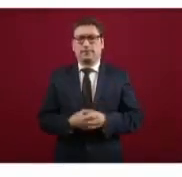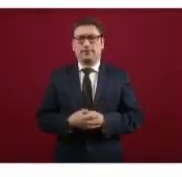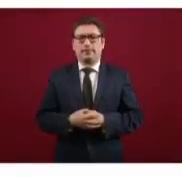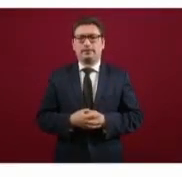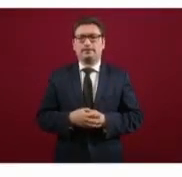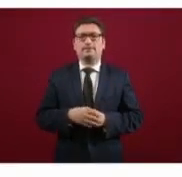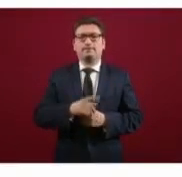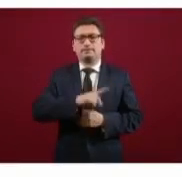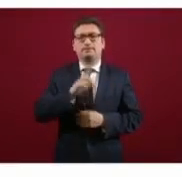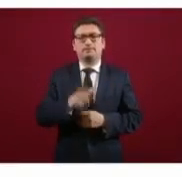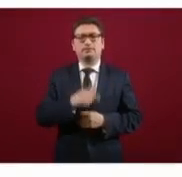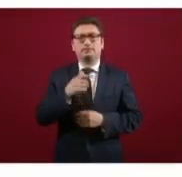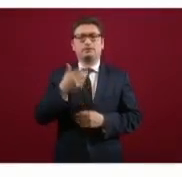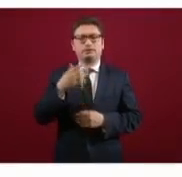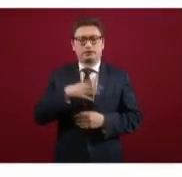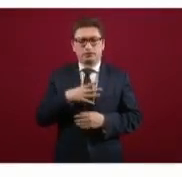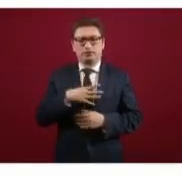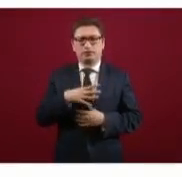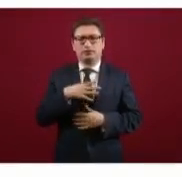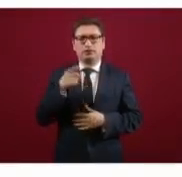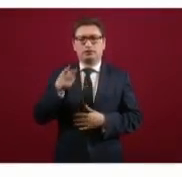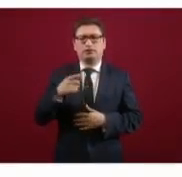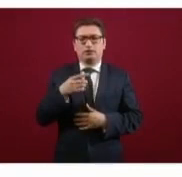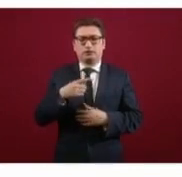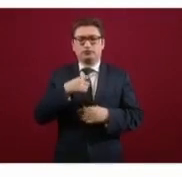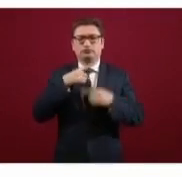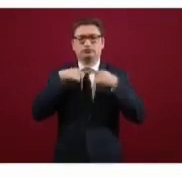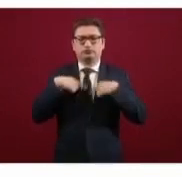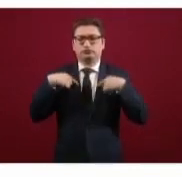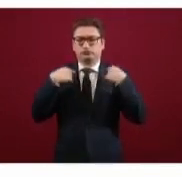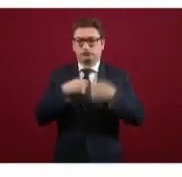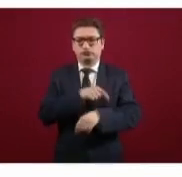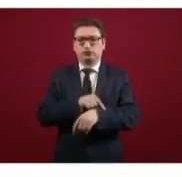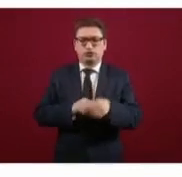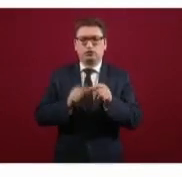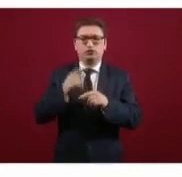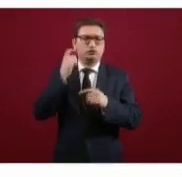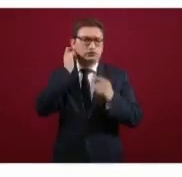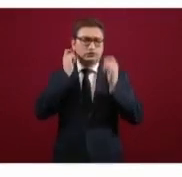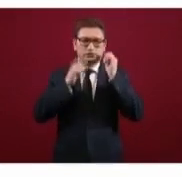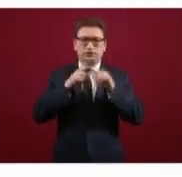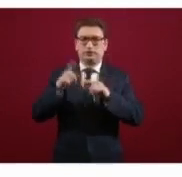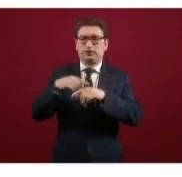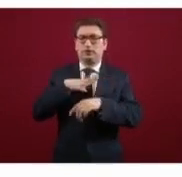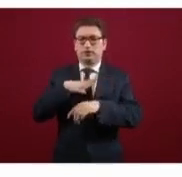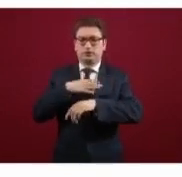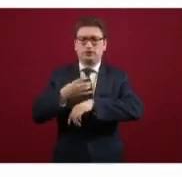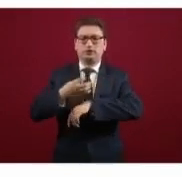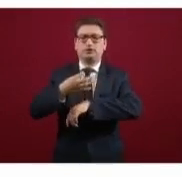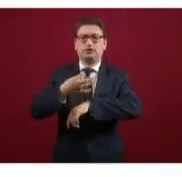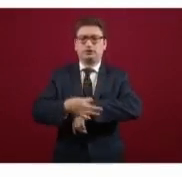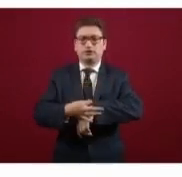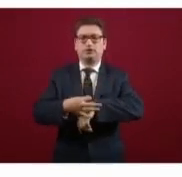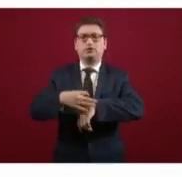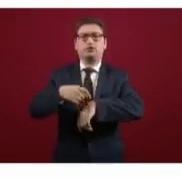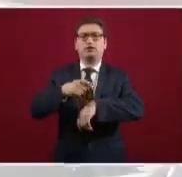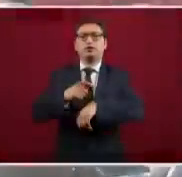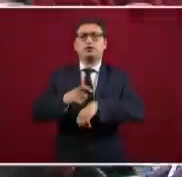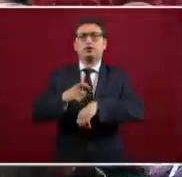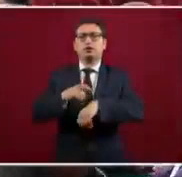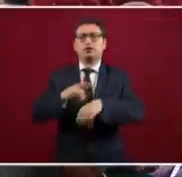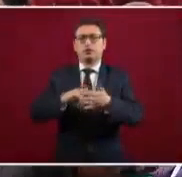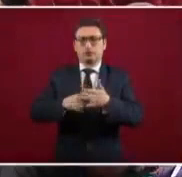posteriormente también tenemos joyas tenemos diez relojes igual son relojes de